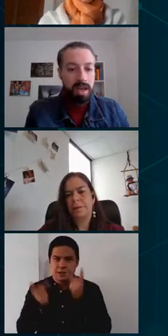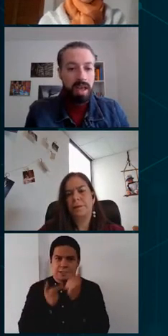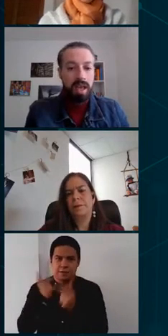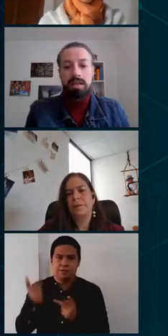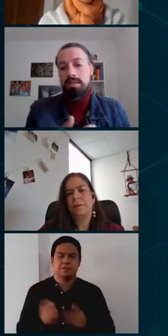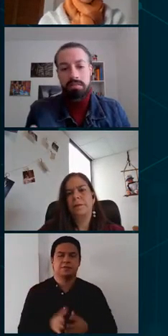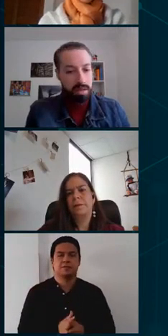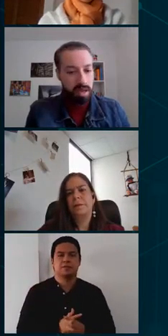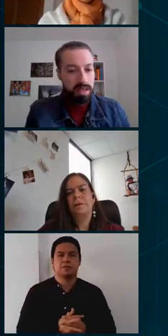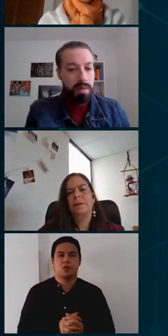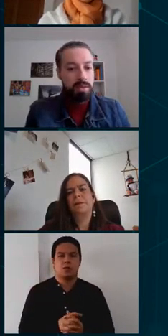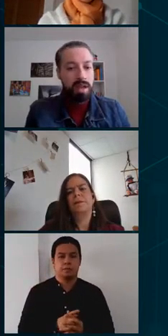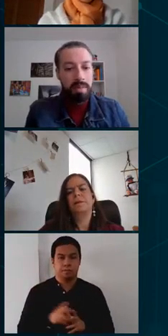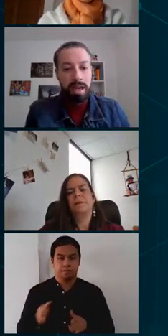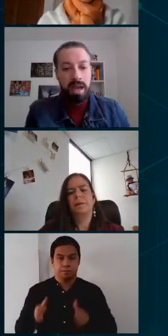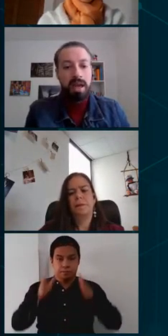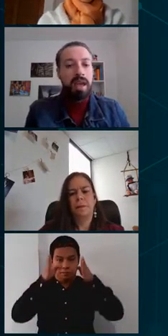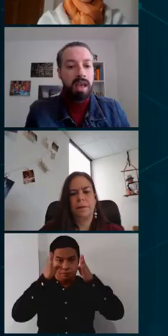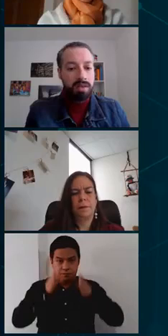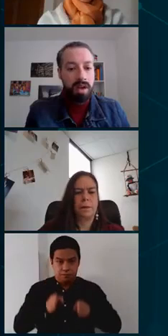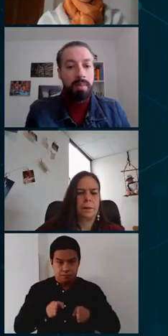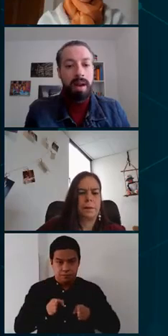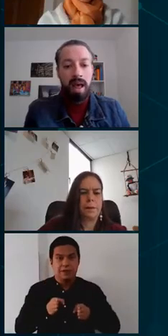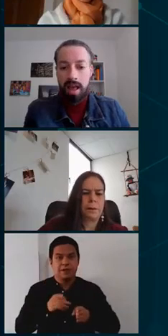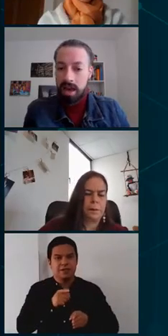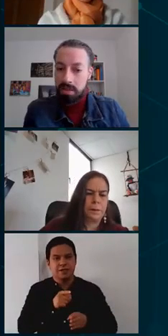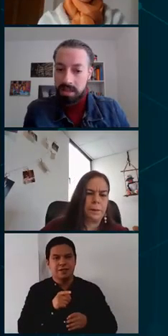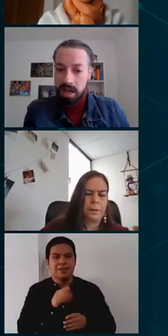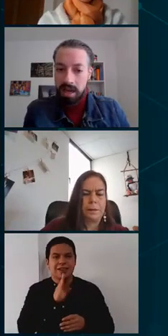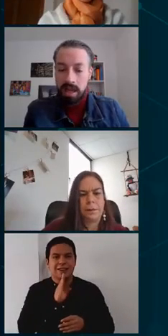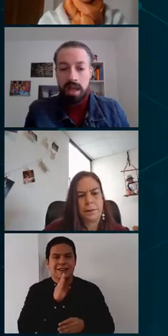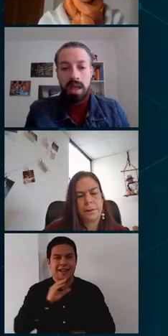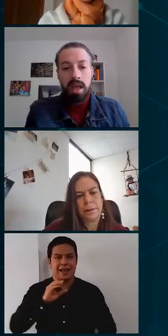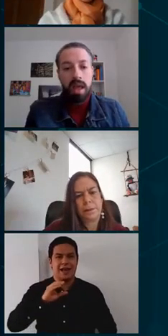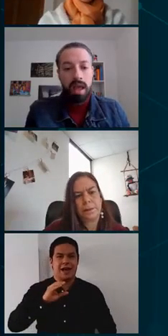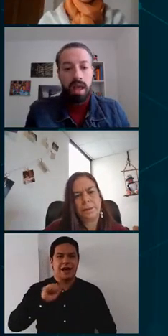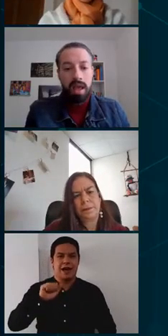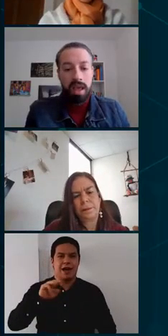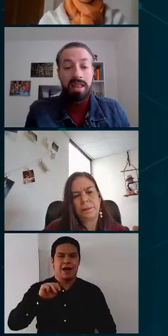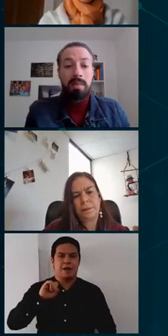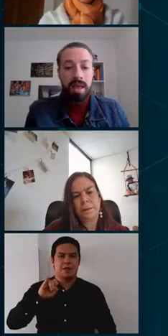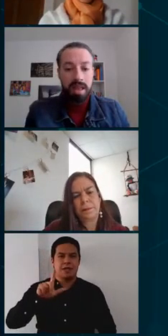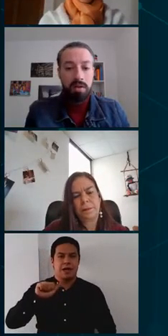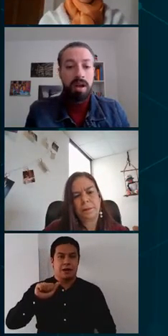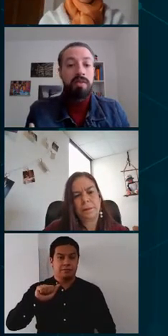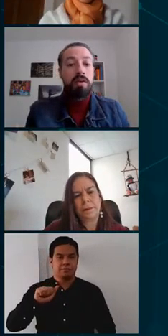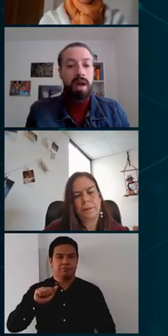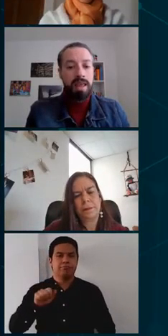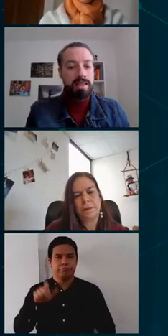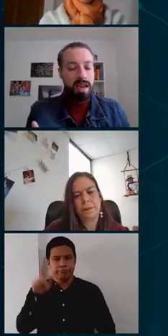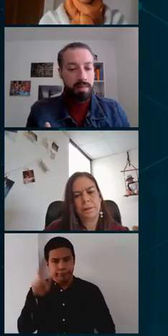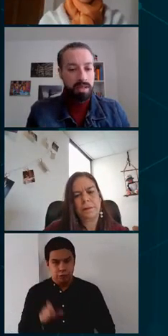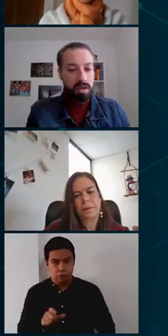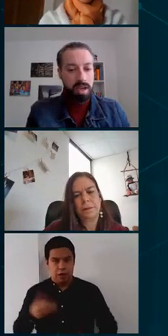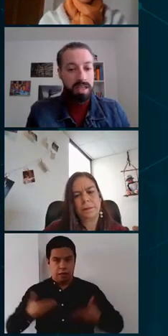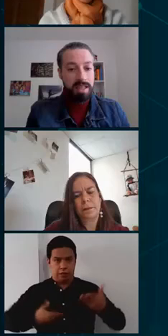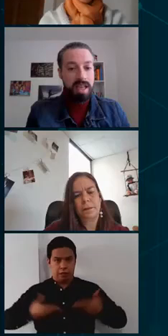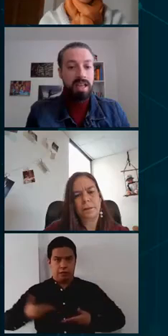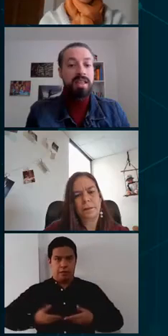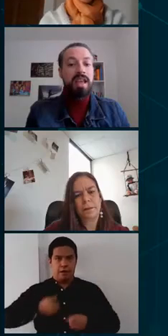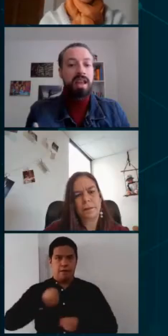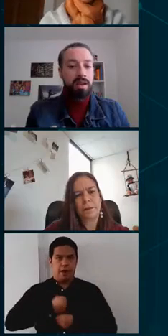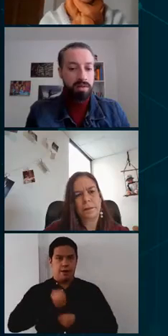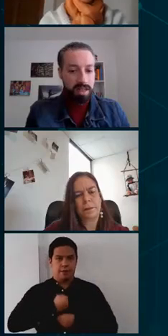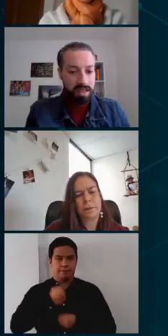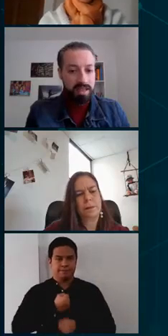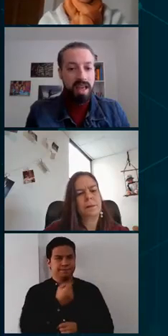otra persona que es, la llamamos Camila, que es una empleada del almacén, que también de alguna forma y desde la posición que ella